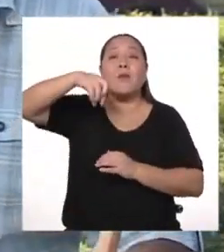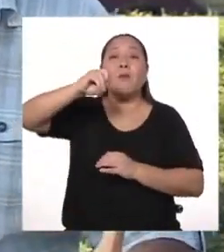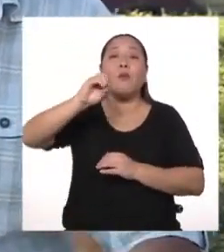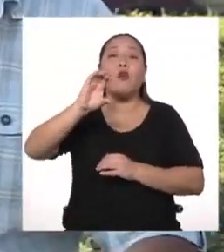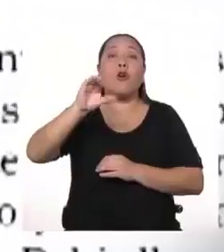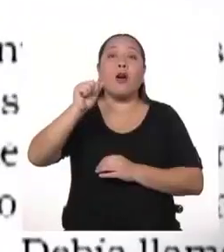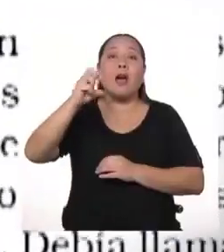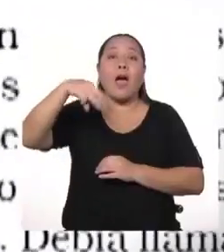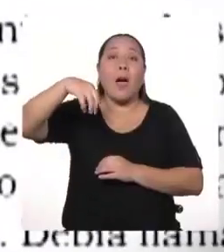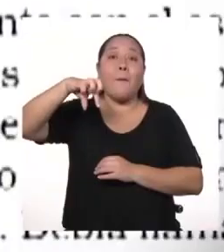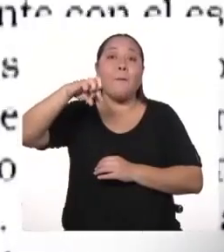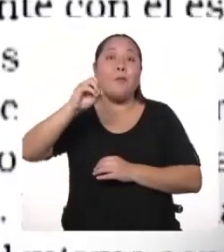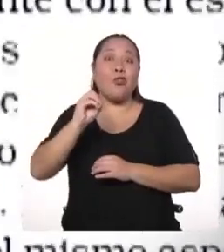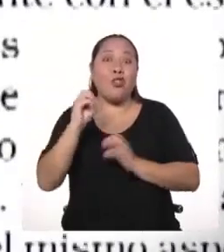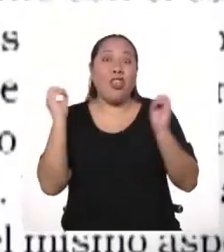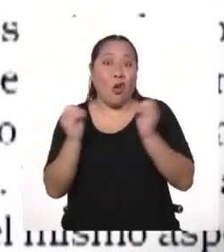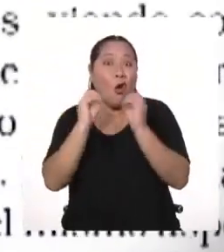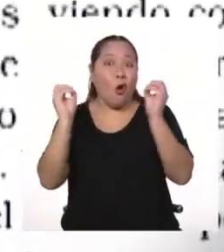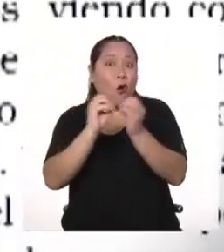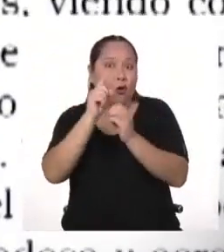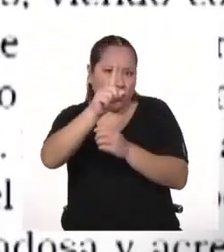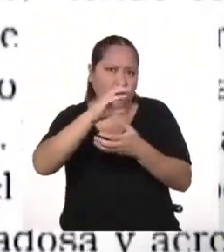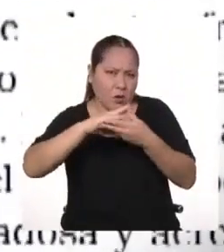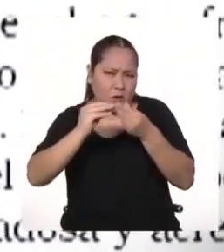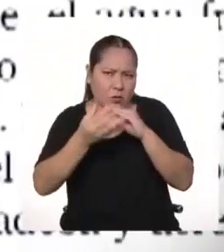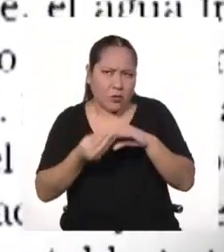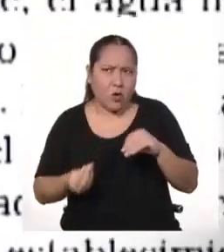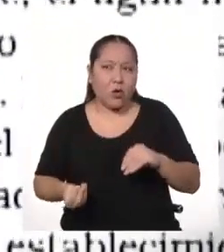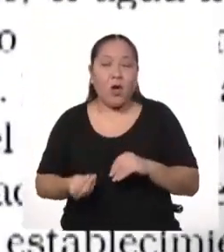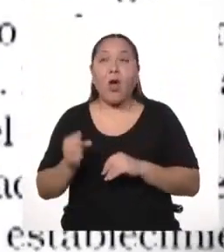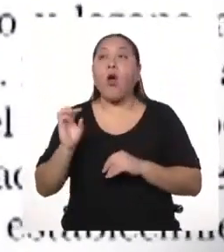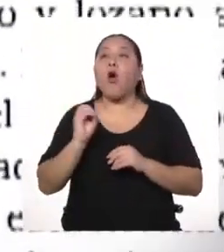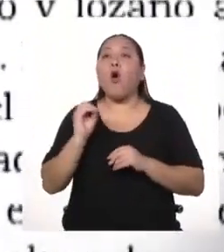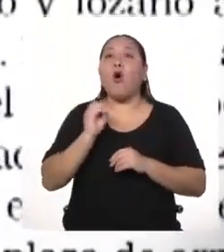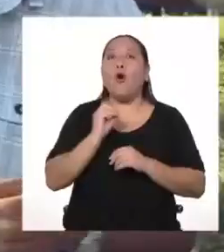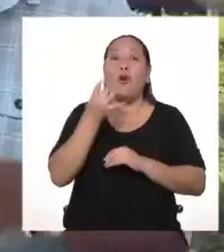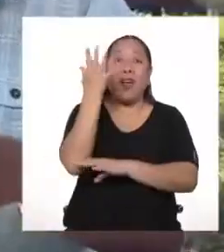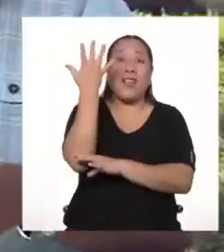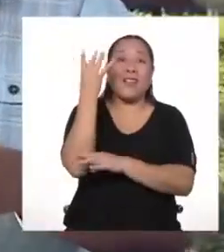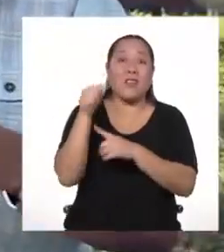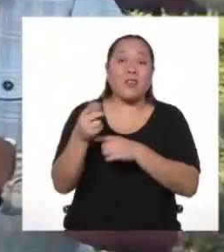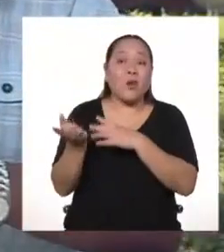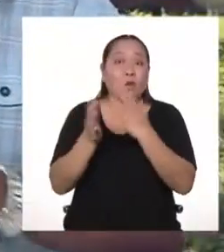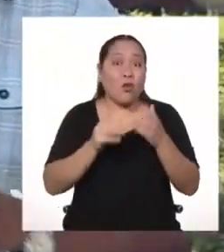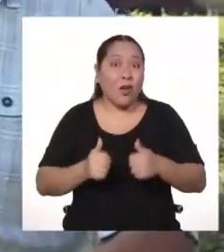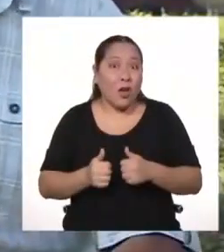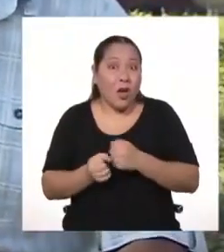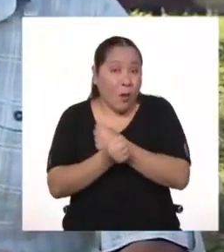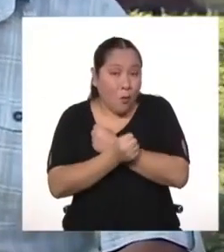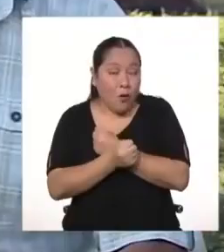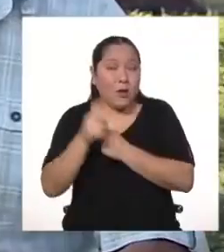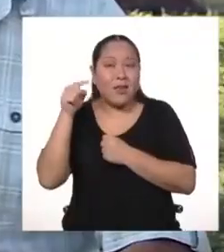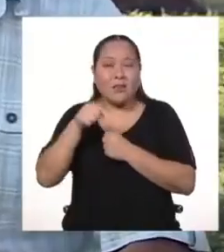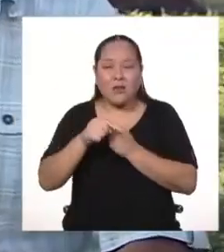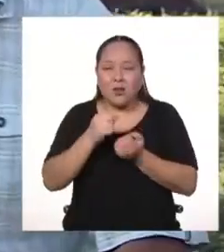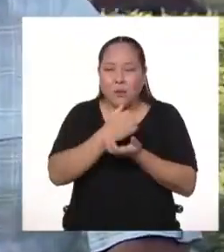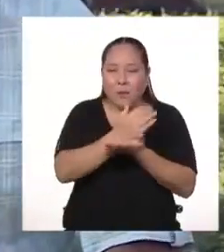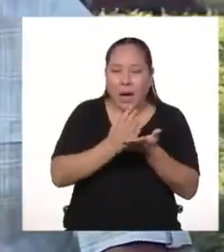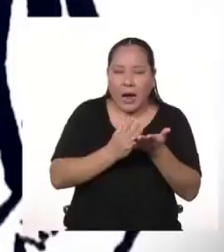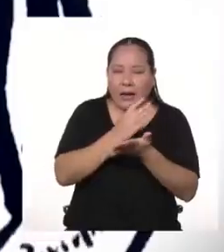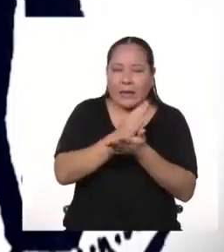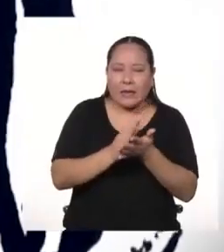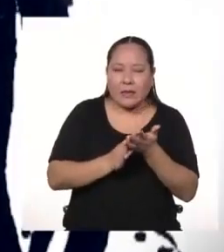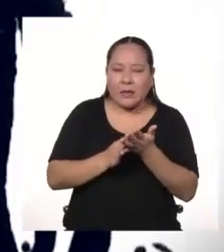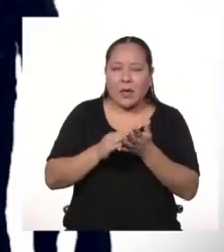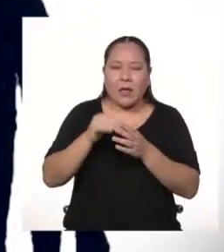que murió de amor. Entonces, no es solamente un registro realista, criollo, sino también es estos elementos